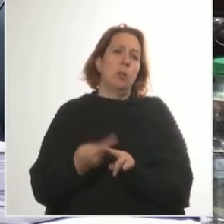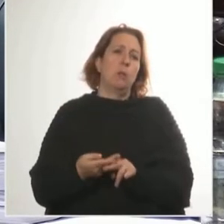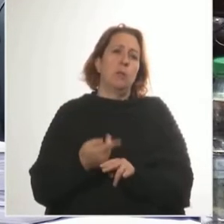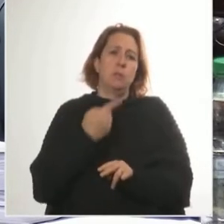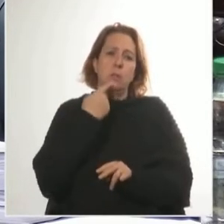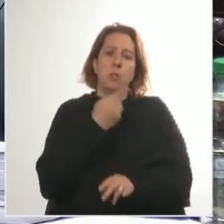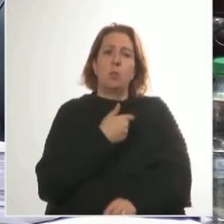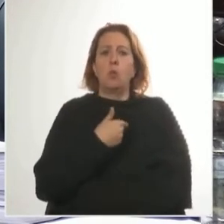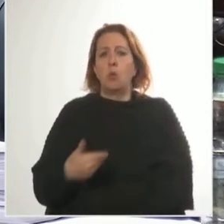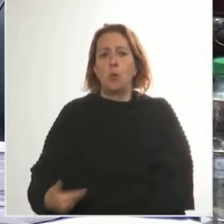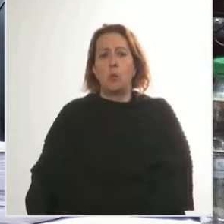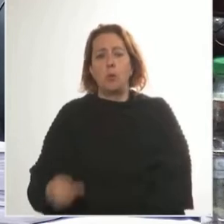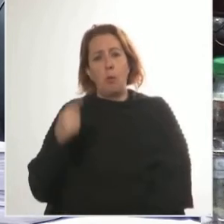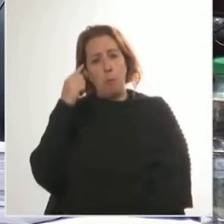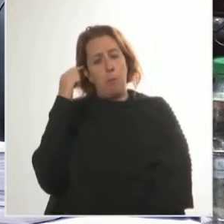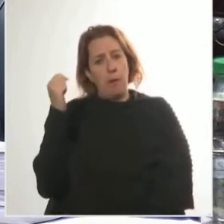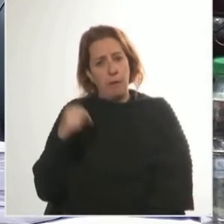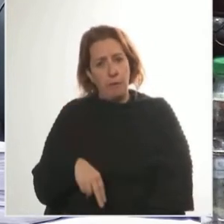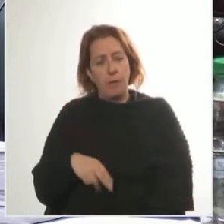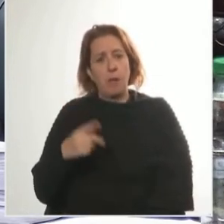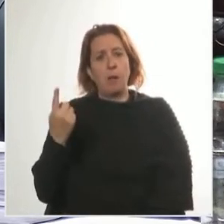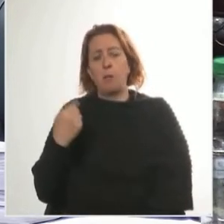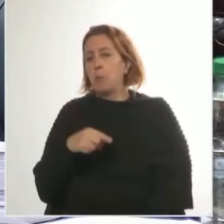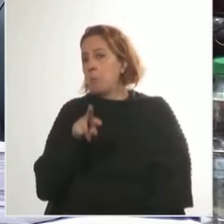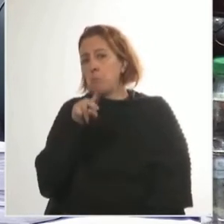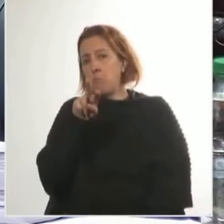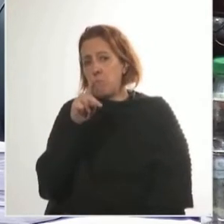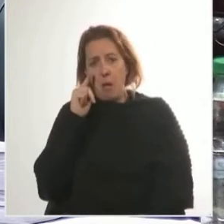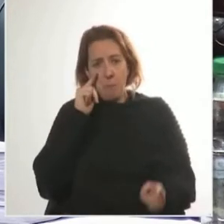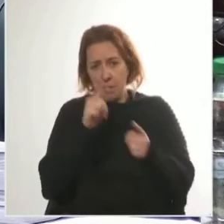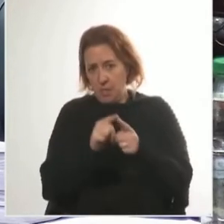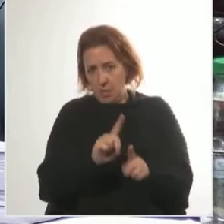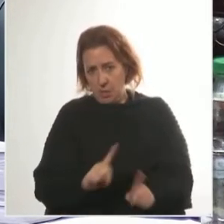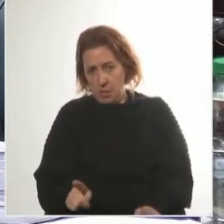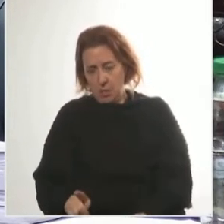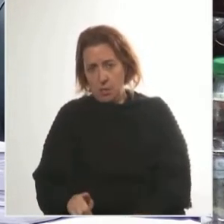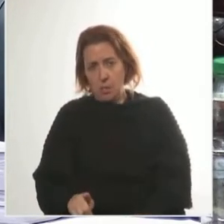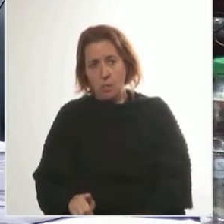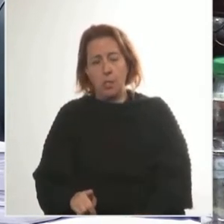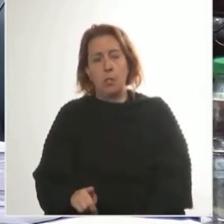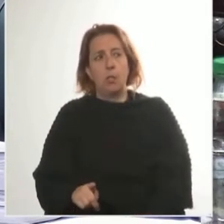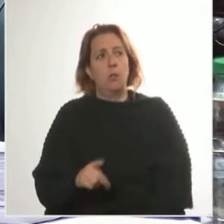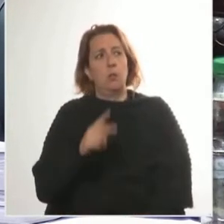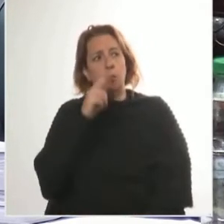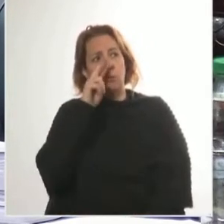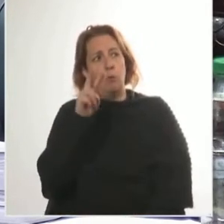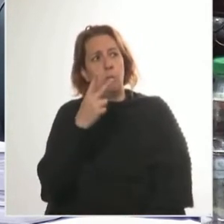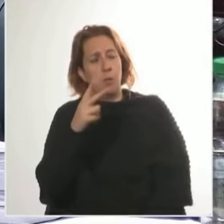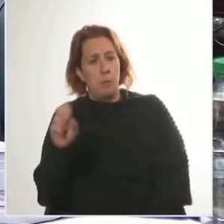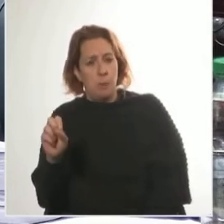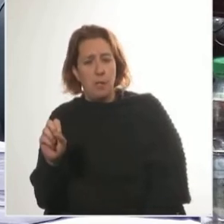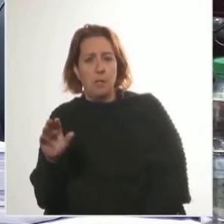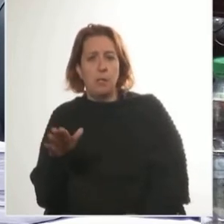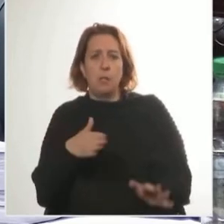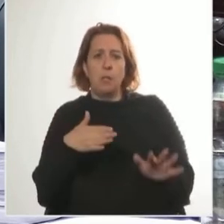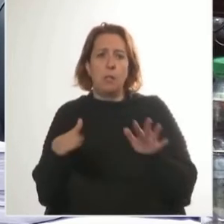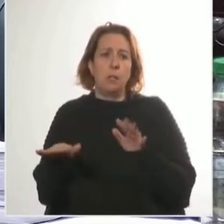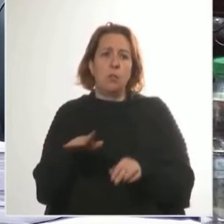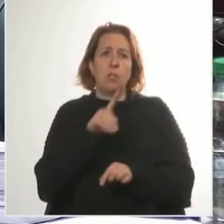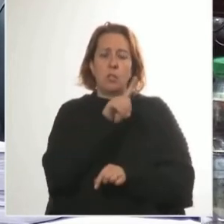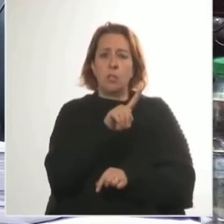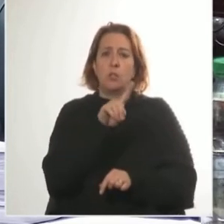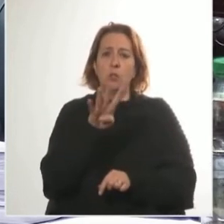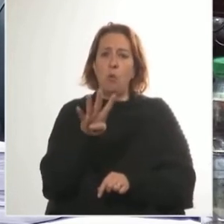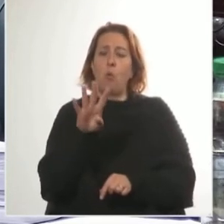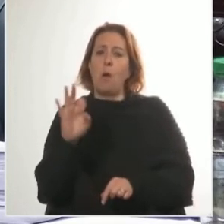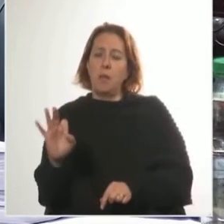gobierno planificaba en base a esas propias metas. Estimábamos en 2020 alrededor de